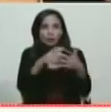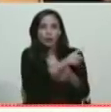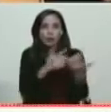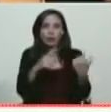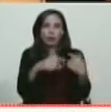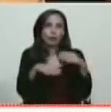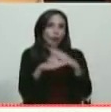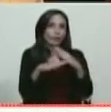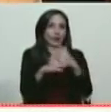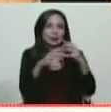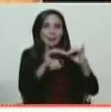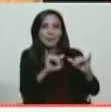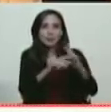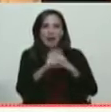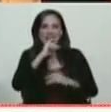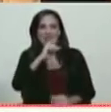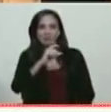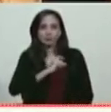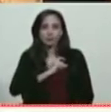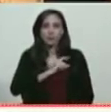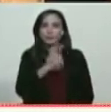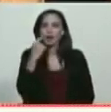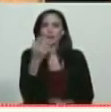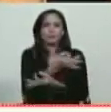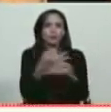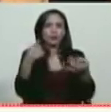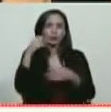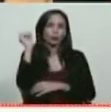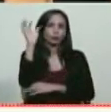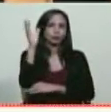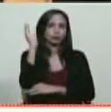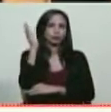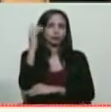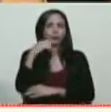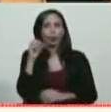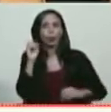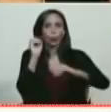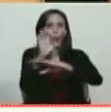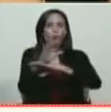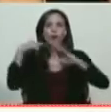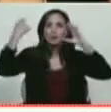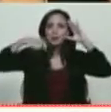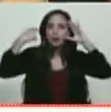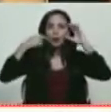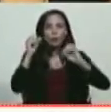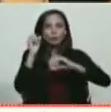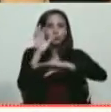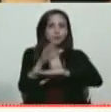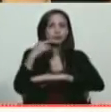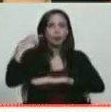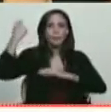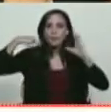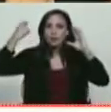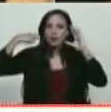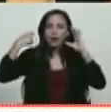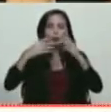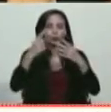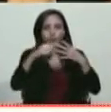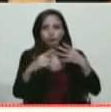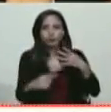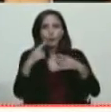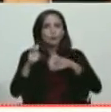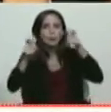siendo el mismo. Hemos tenido un maravilloso foro con la participación del profesor Luis Brito García, con los compañeros Carlos Escura